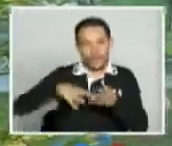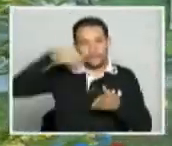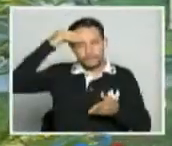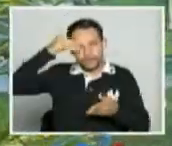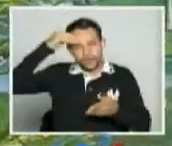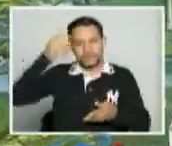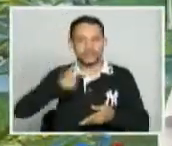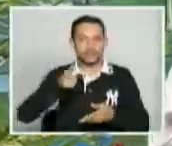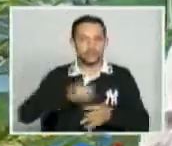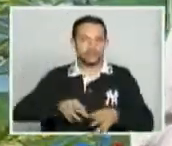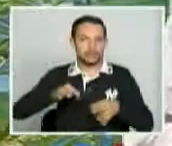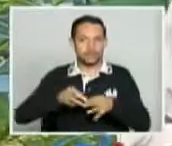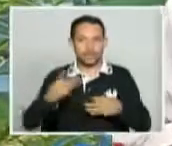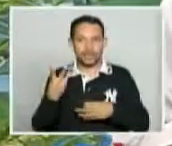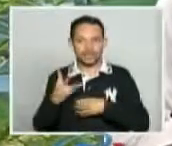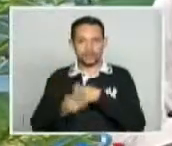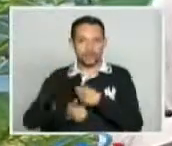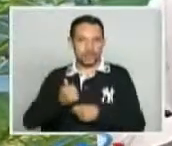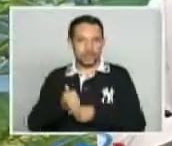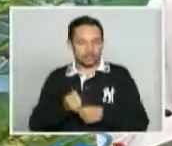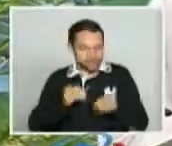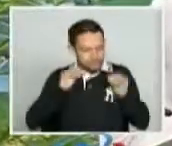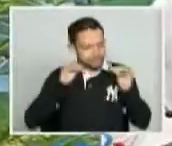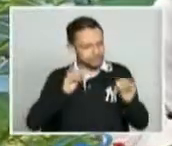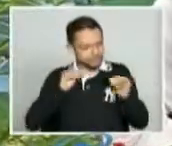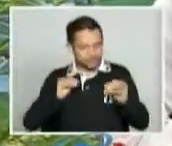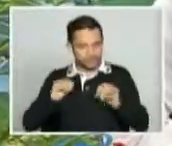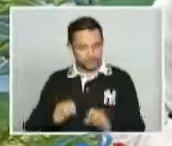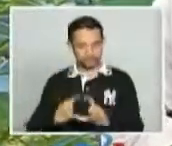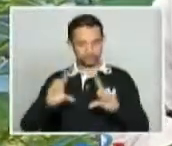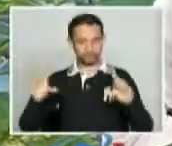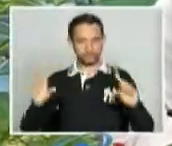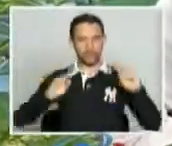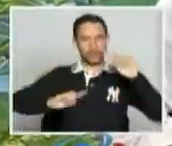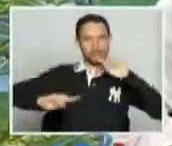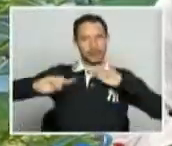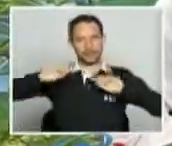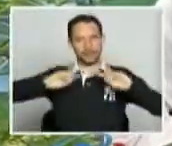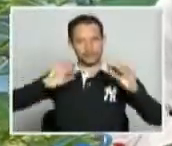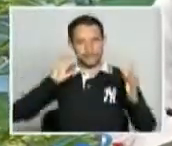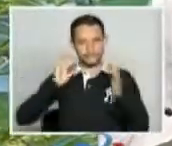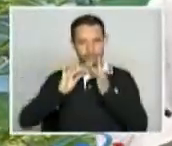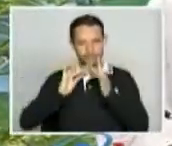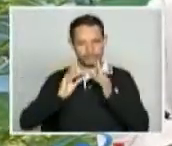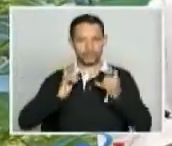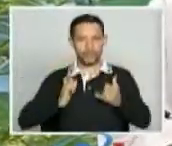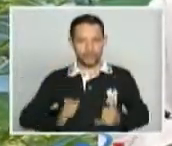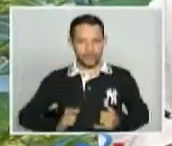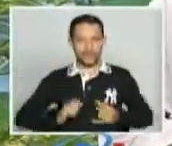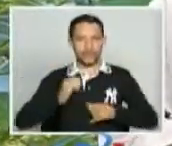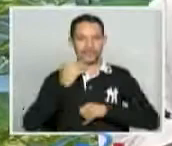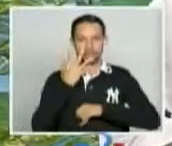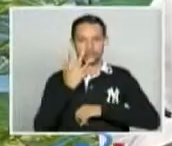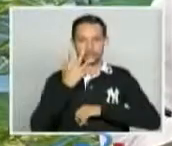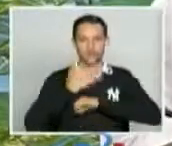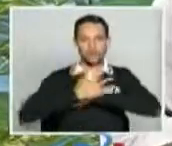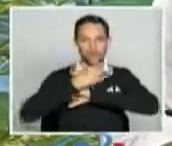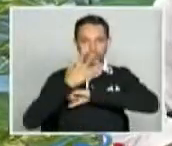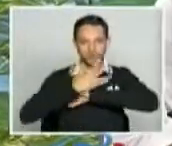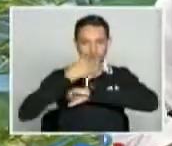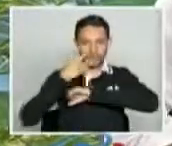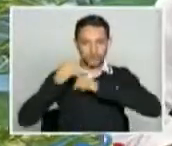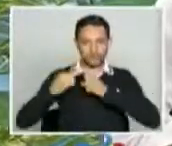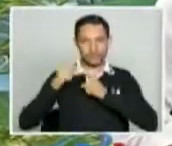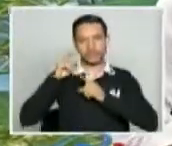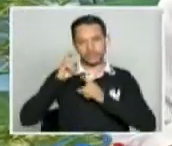lo que hacemos nosotros desde hace 14 años en Conexión Vital, en Telecafé, actualmente a las 5 de la mañana y a las